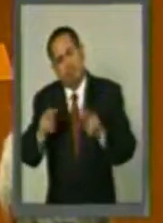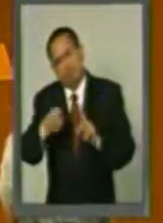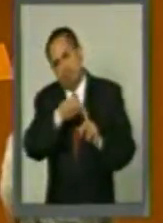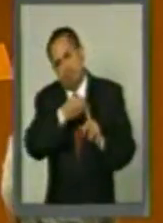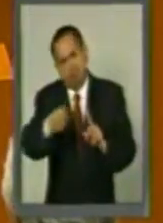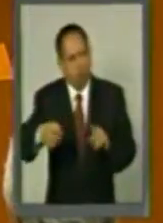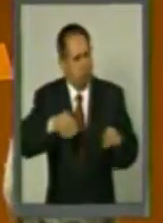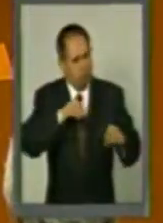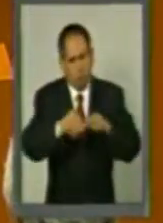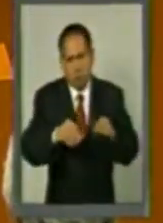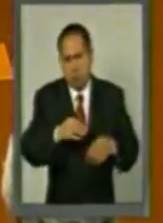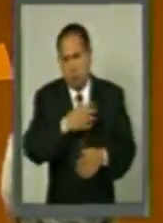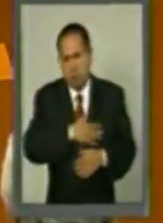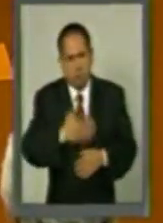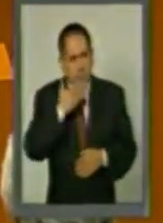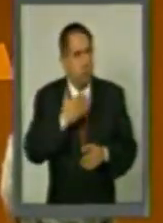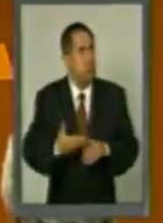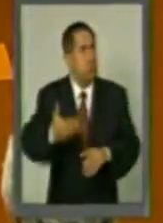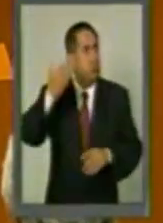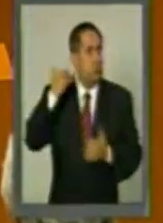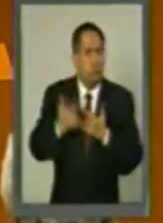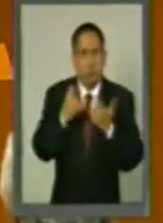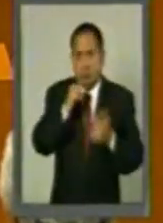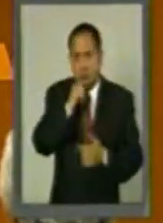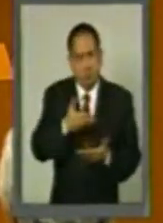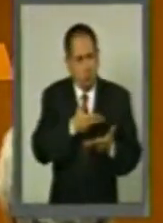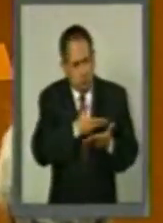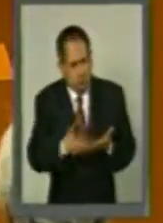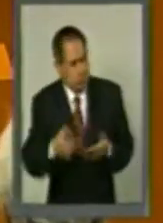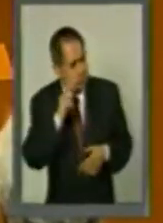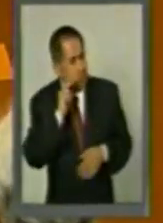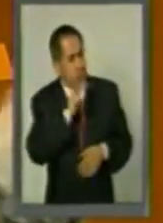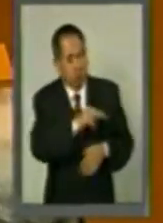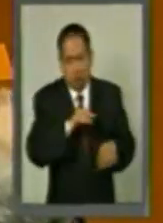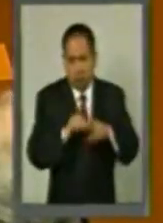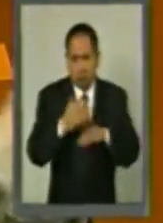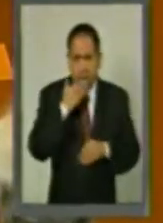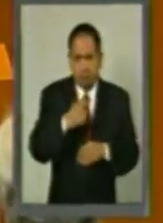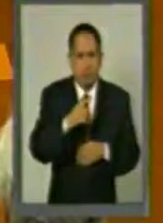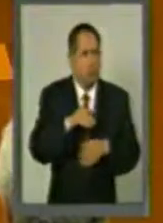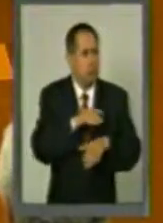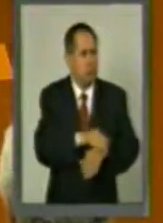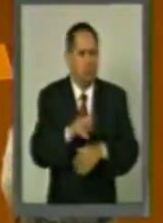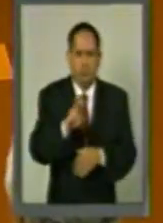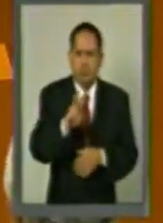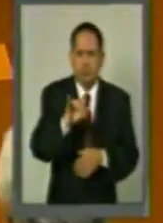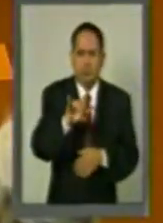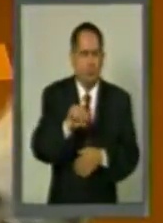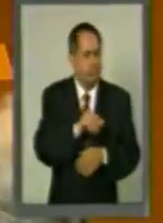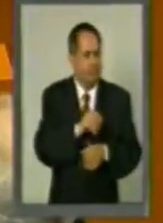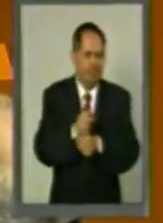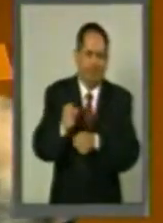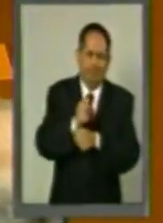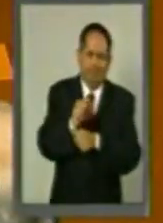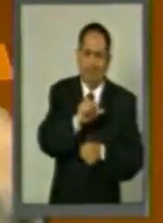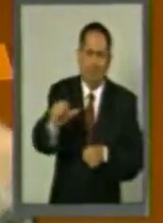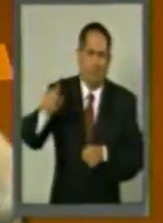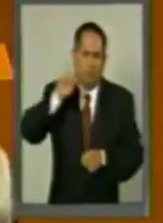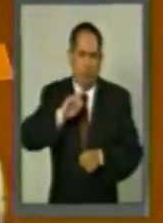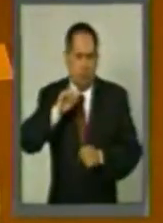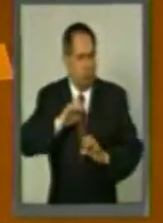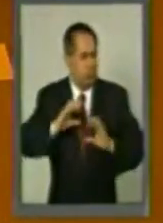sin precedentes que se está realizando para enfrentar el problema de la violencia contra las mujeres desde